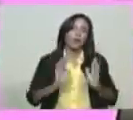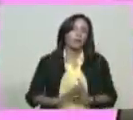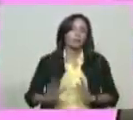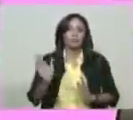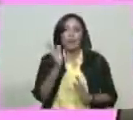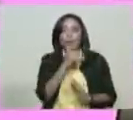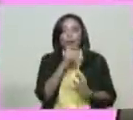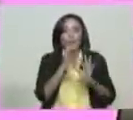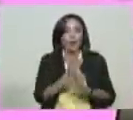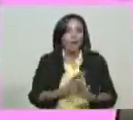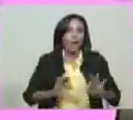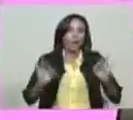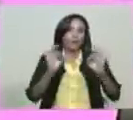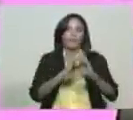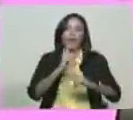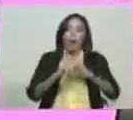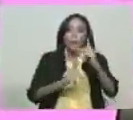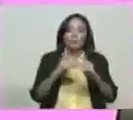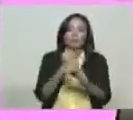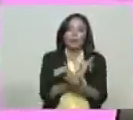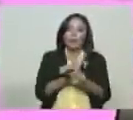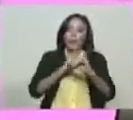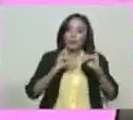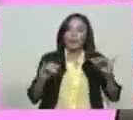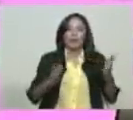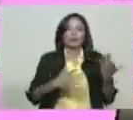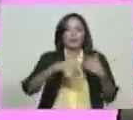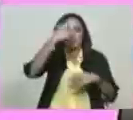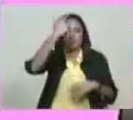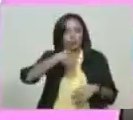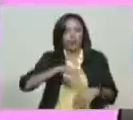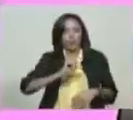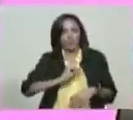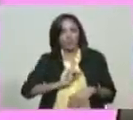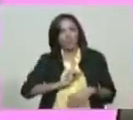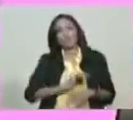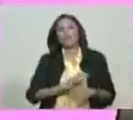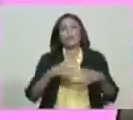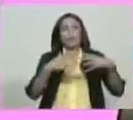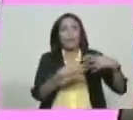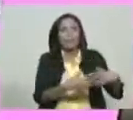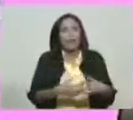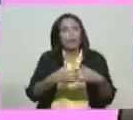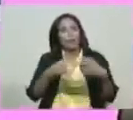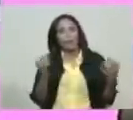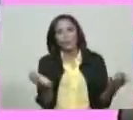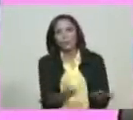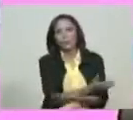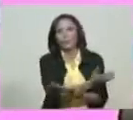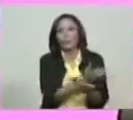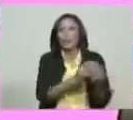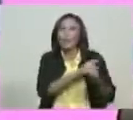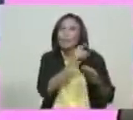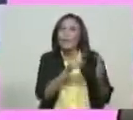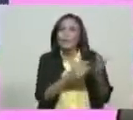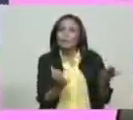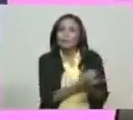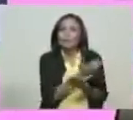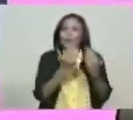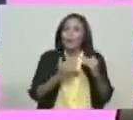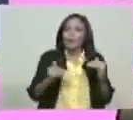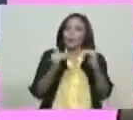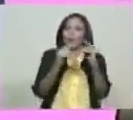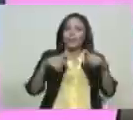llevar adelante un proceso de independencia nacional, de dignidad nacional, de saneamiento nacional, de construcción, de igualdad y de